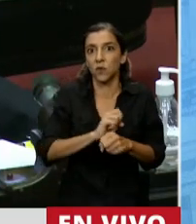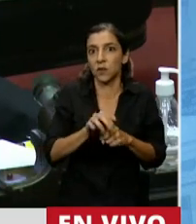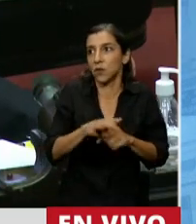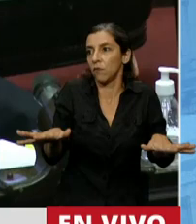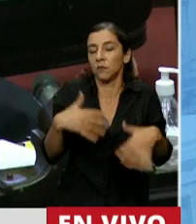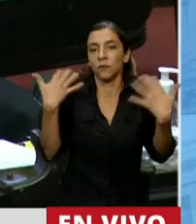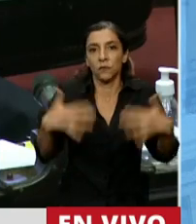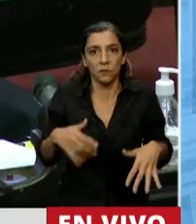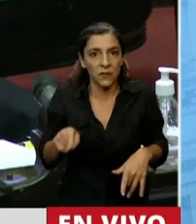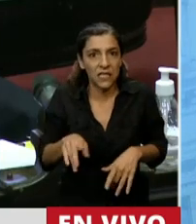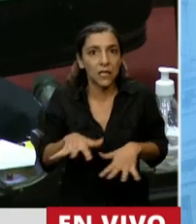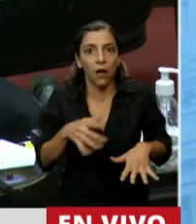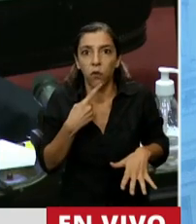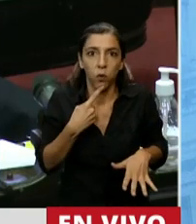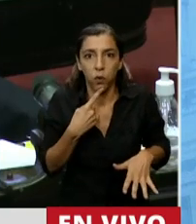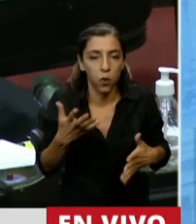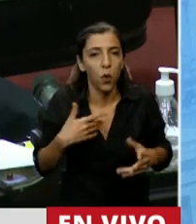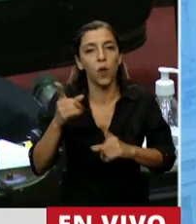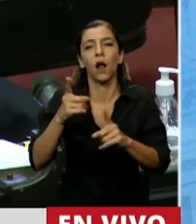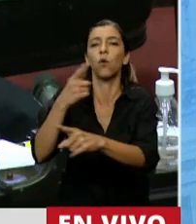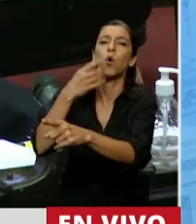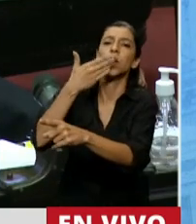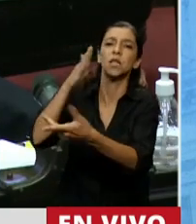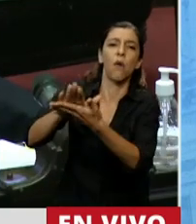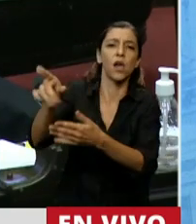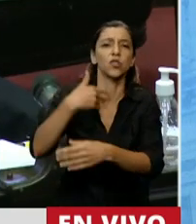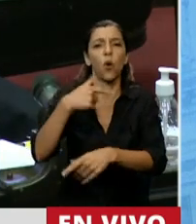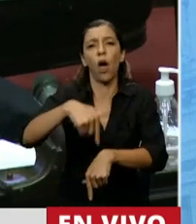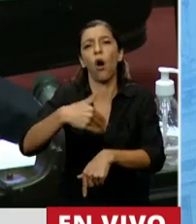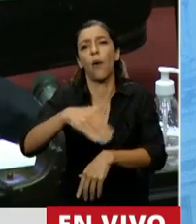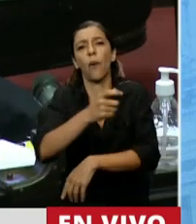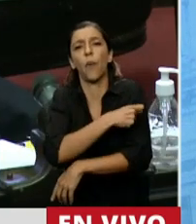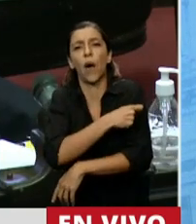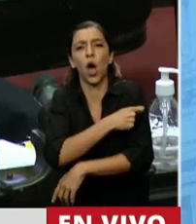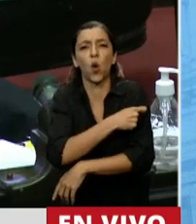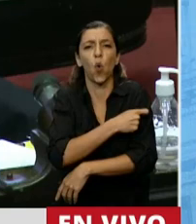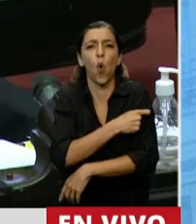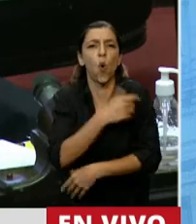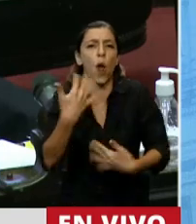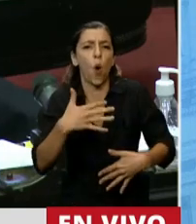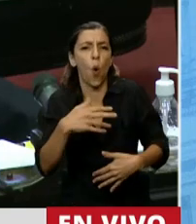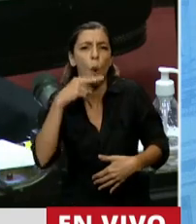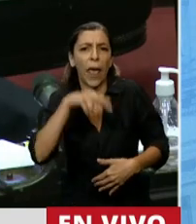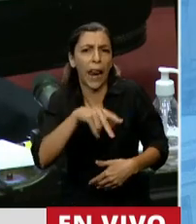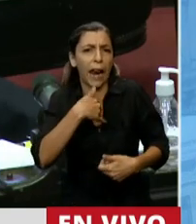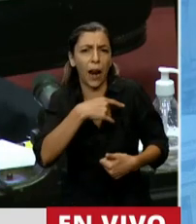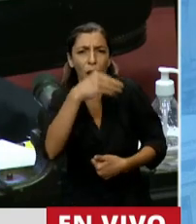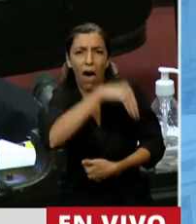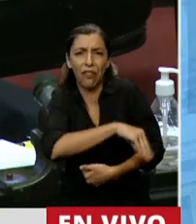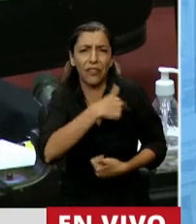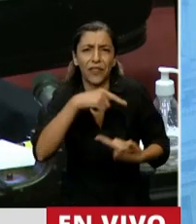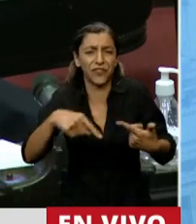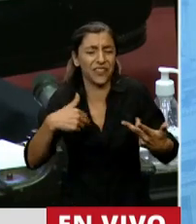agoreros del mal que hablan de que la vacuna puede ser perniciosa, que puede ser venenosa. Las barbaridades que hemos escuchado las escuchan nuestros